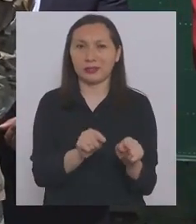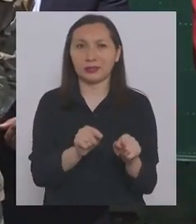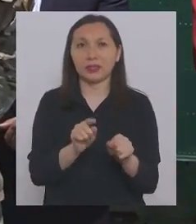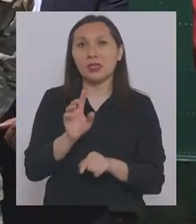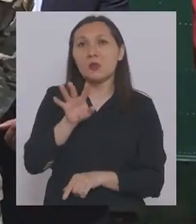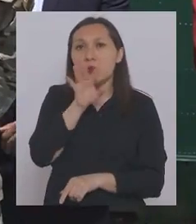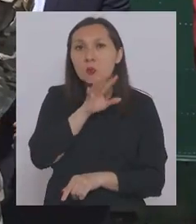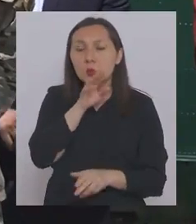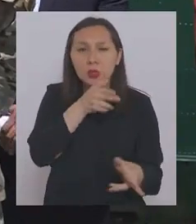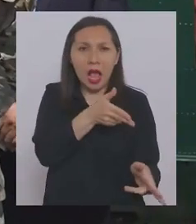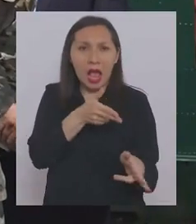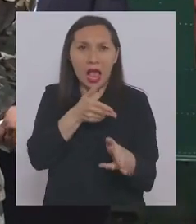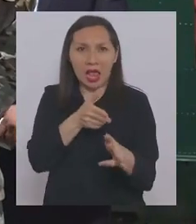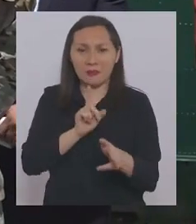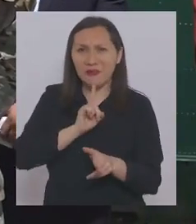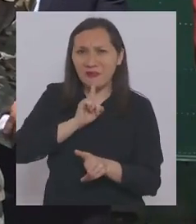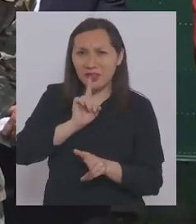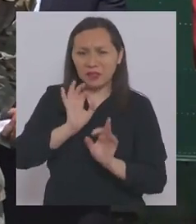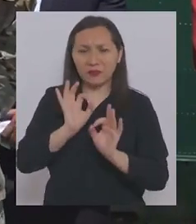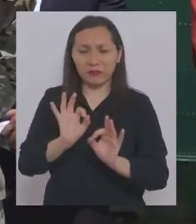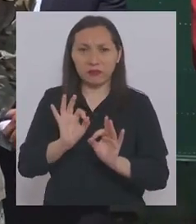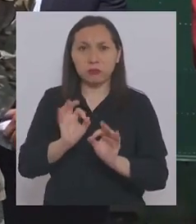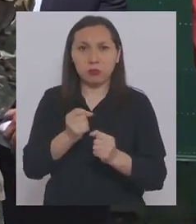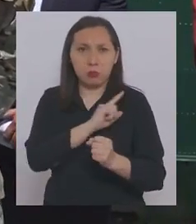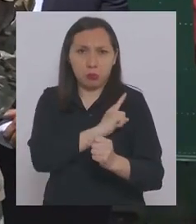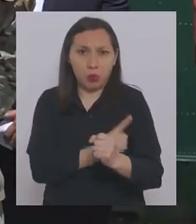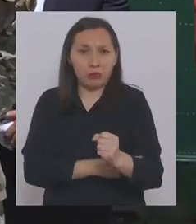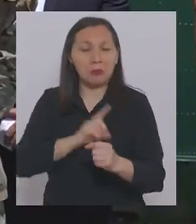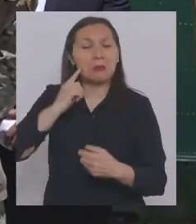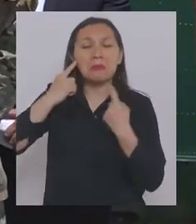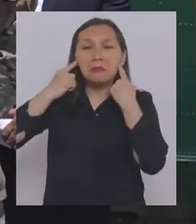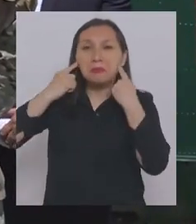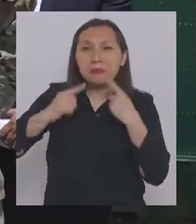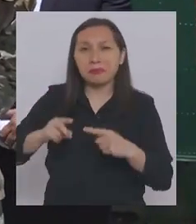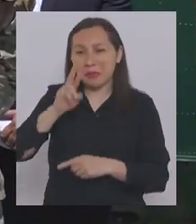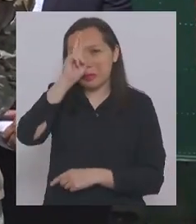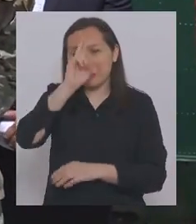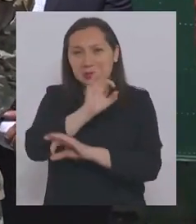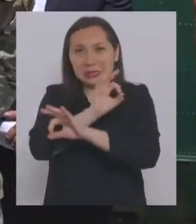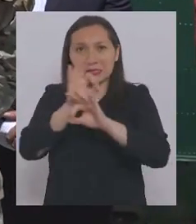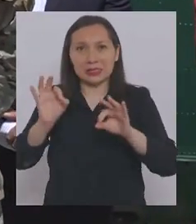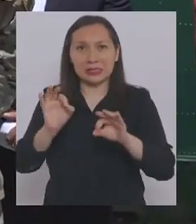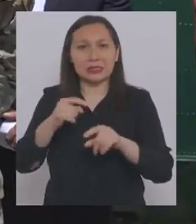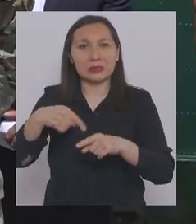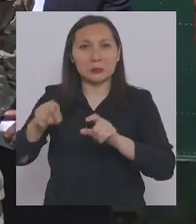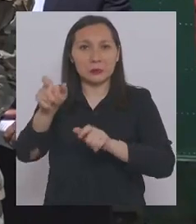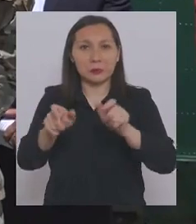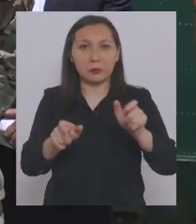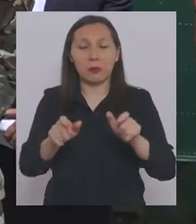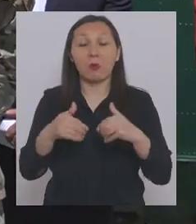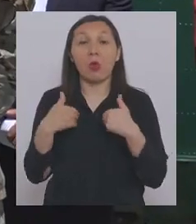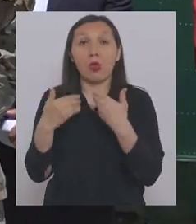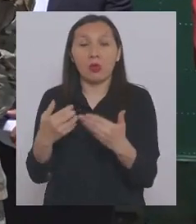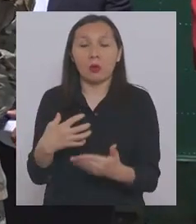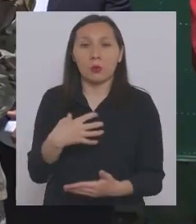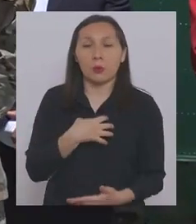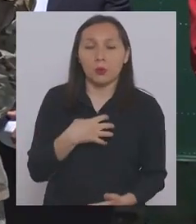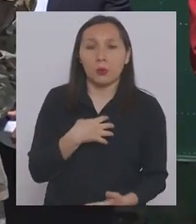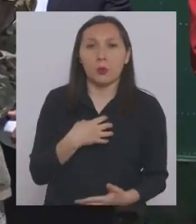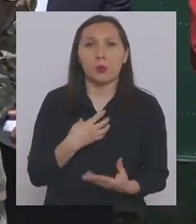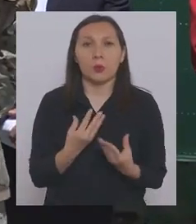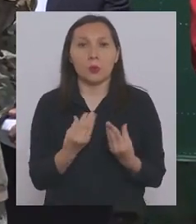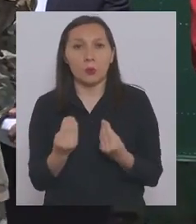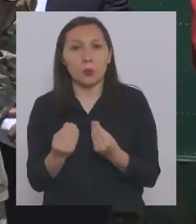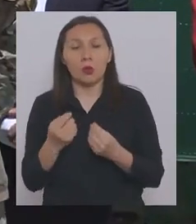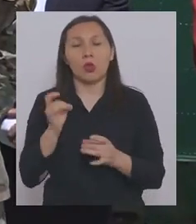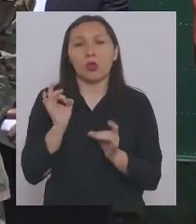utilizan armamento de alto calibre, que no respetan a nada ni a nadie y que han producido temor y dolor